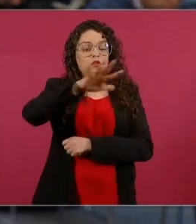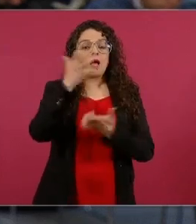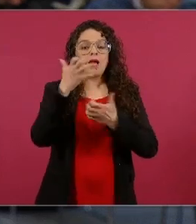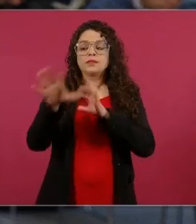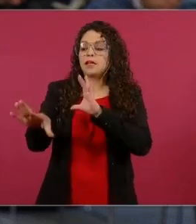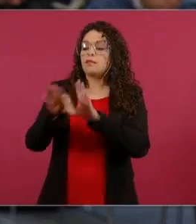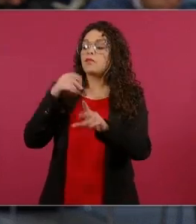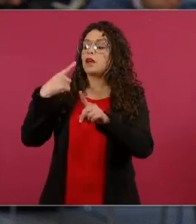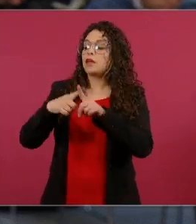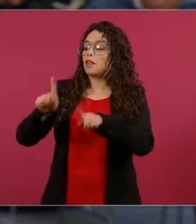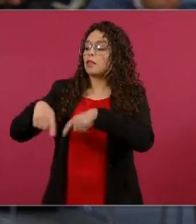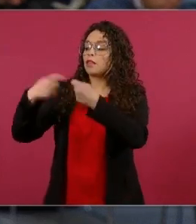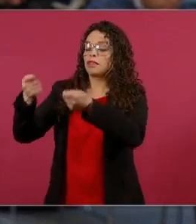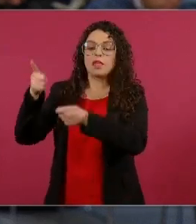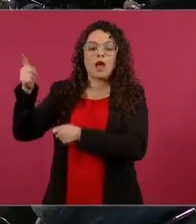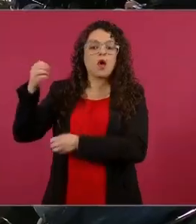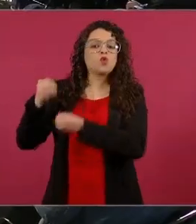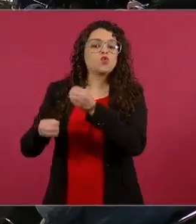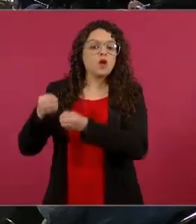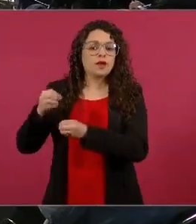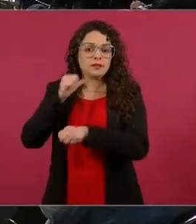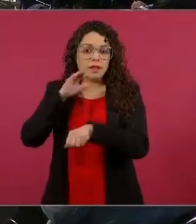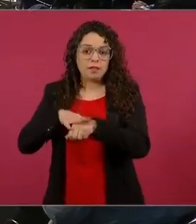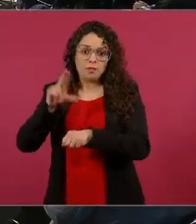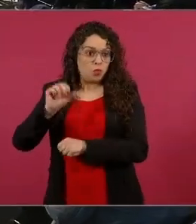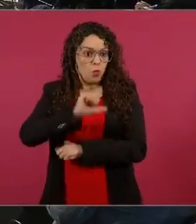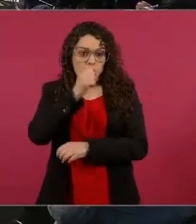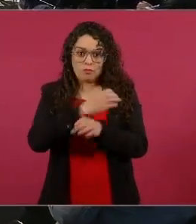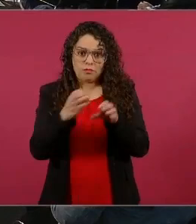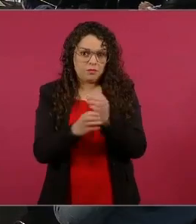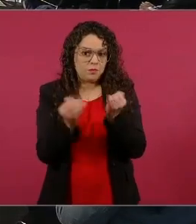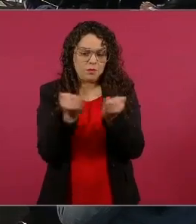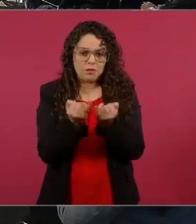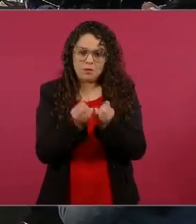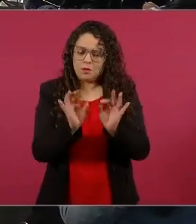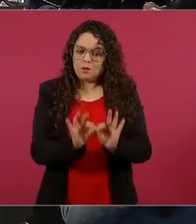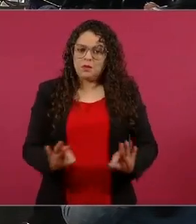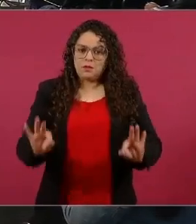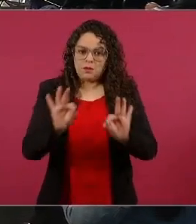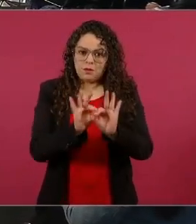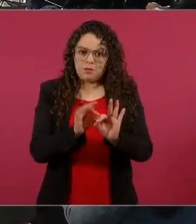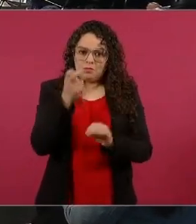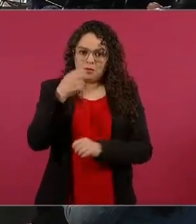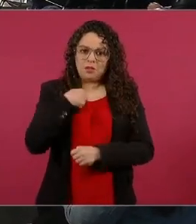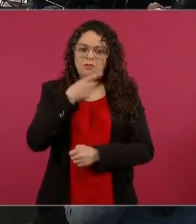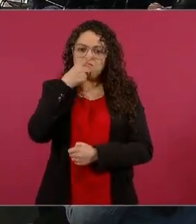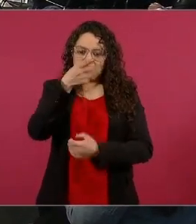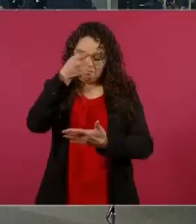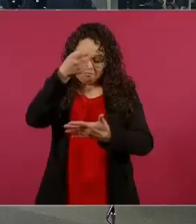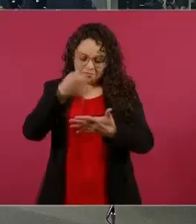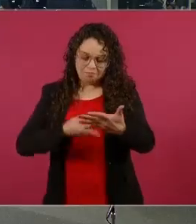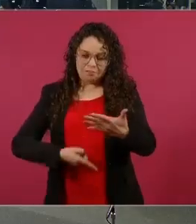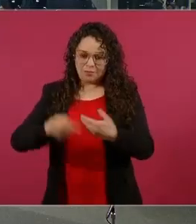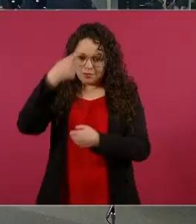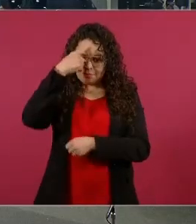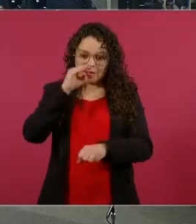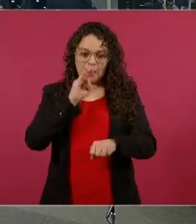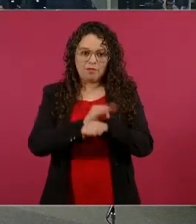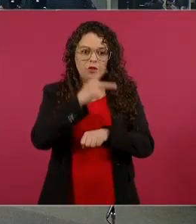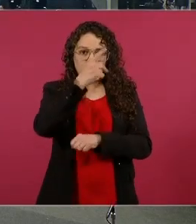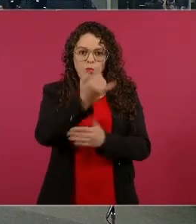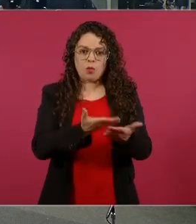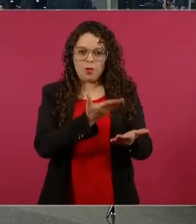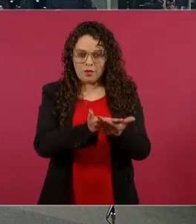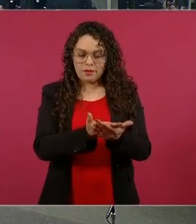sirva para para ese efecto y también HM tenemos es Es la segunda cuál sería su opinión